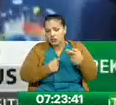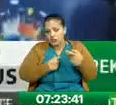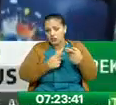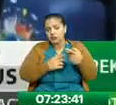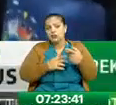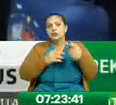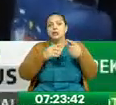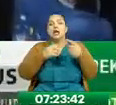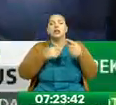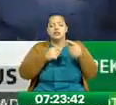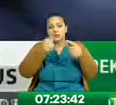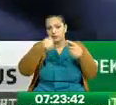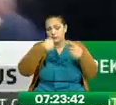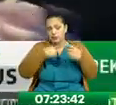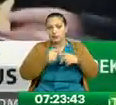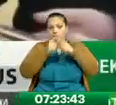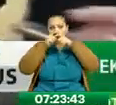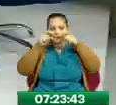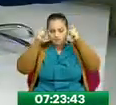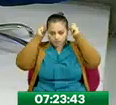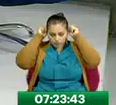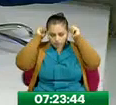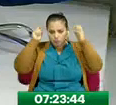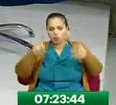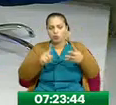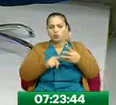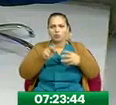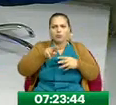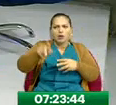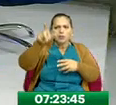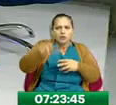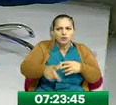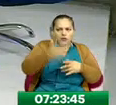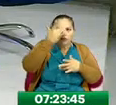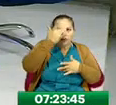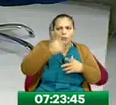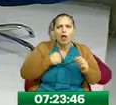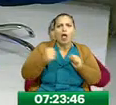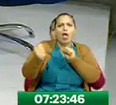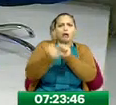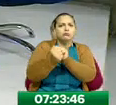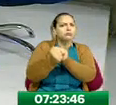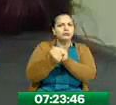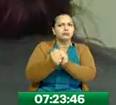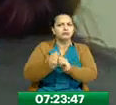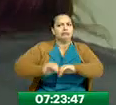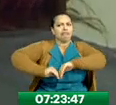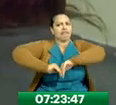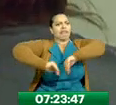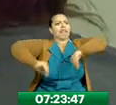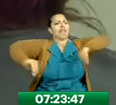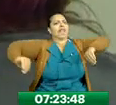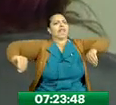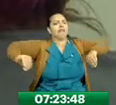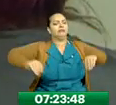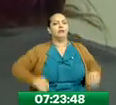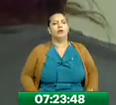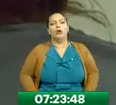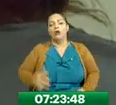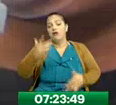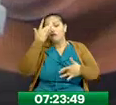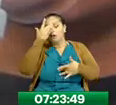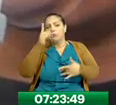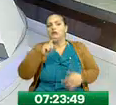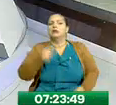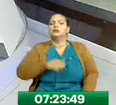nexo epidemiológico, que venga de este lugar, y acudir inmediatamente al centro de salud más cercano. Informó Roselena